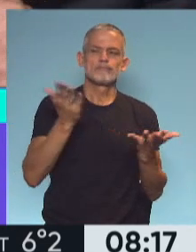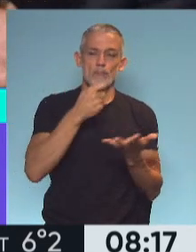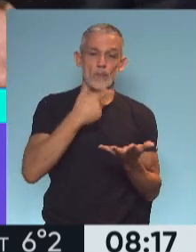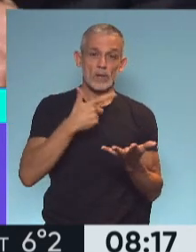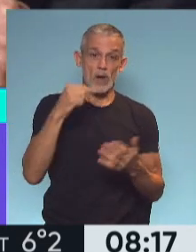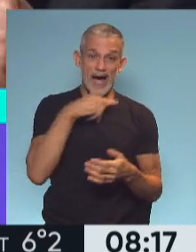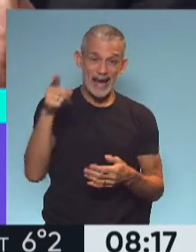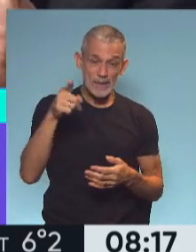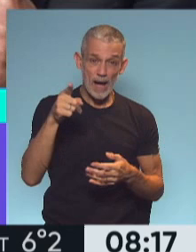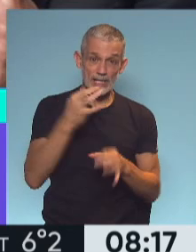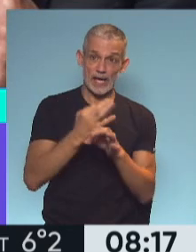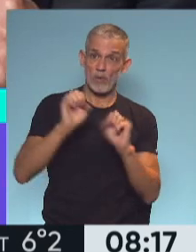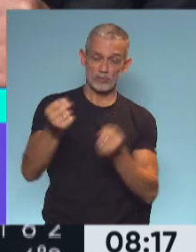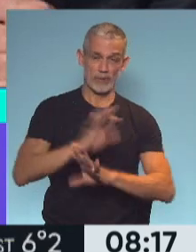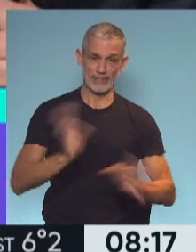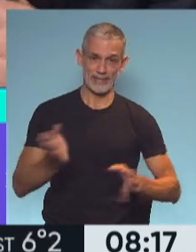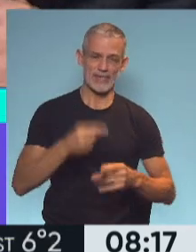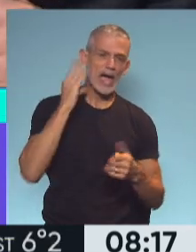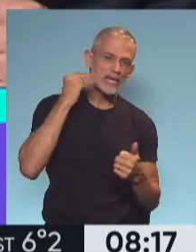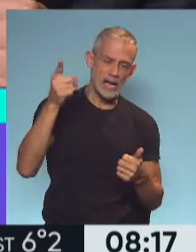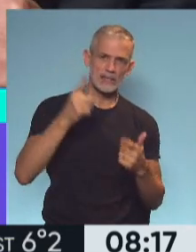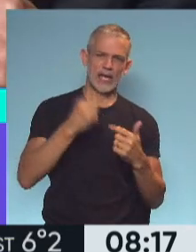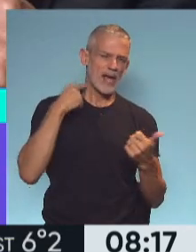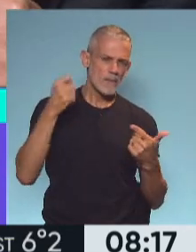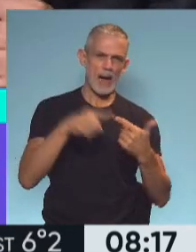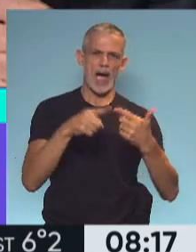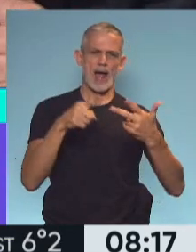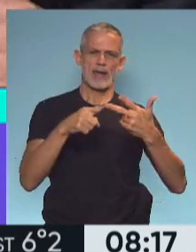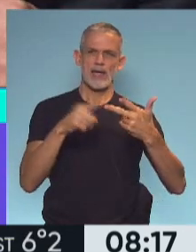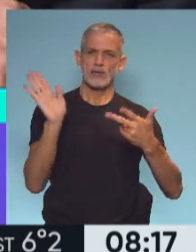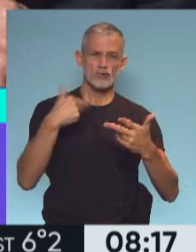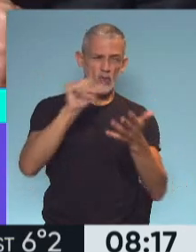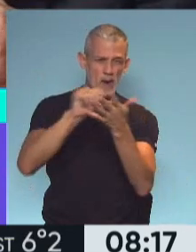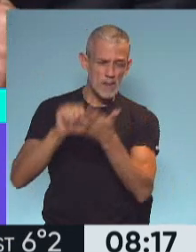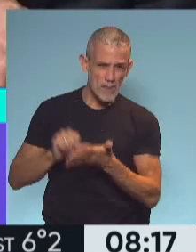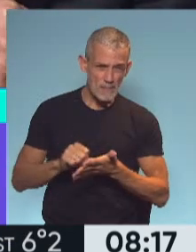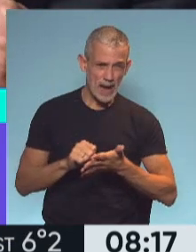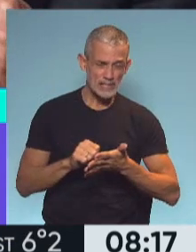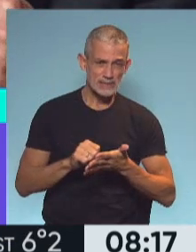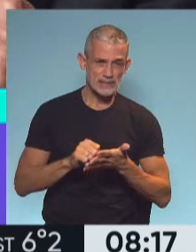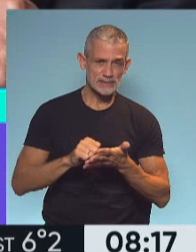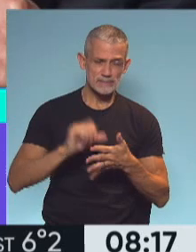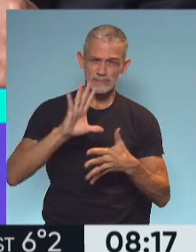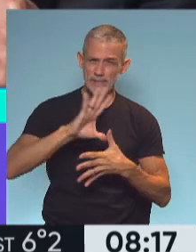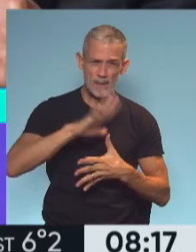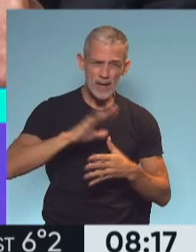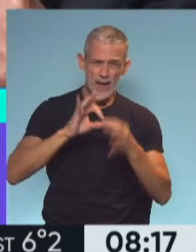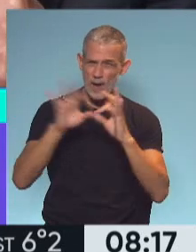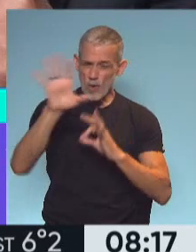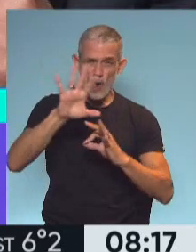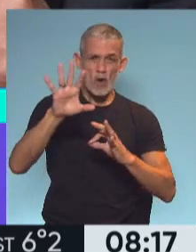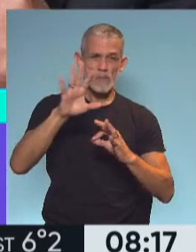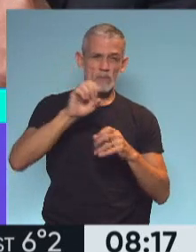en Alemania se suspenden las clases, en Inglaterra, en España, en todos los países, en todos los continentes, ante